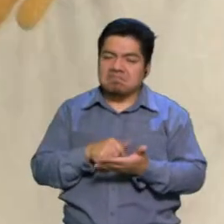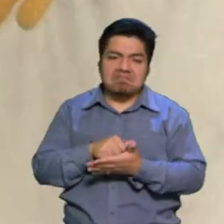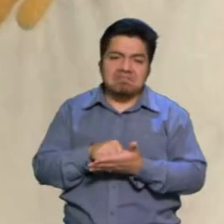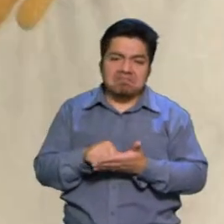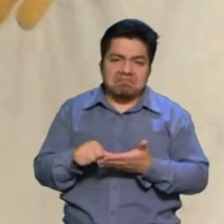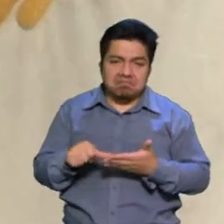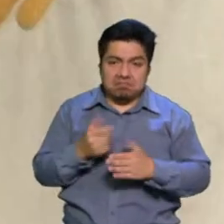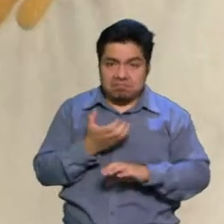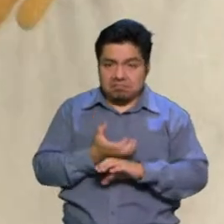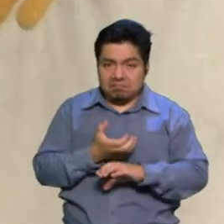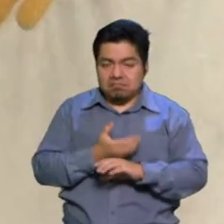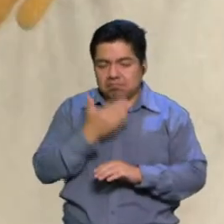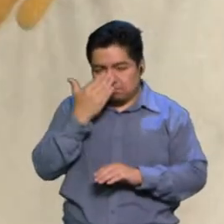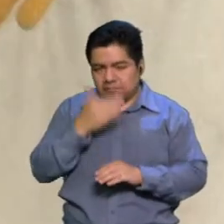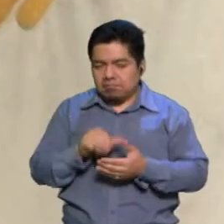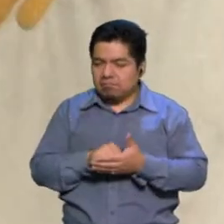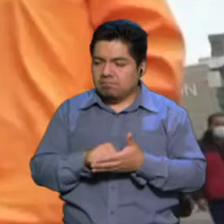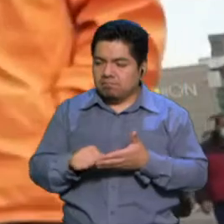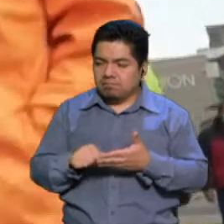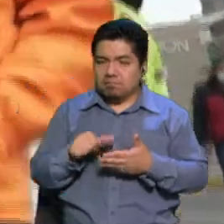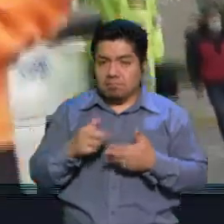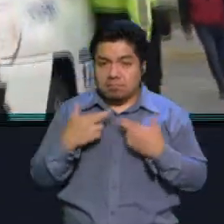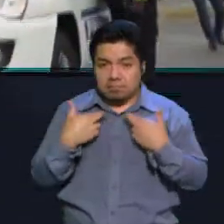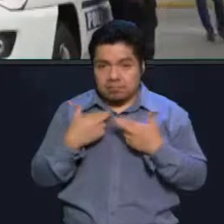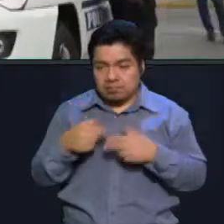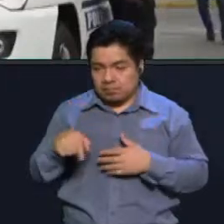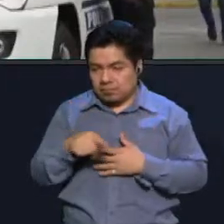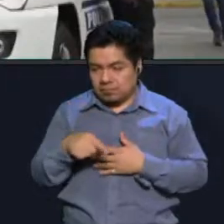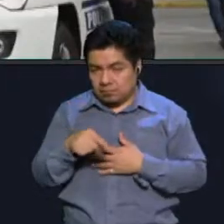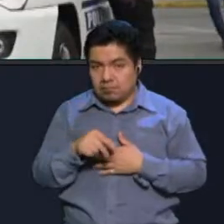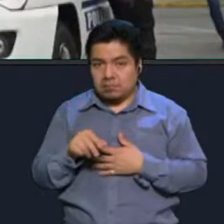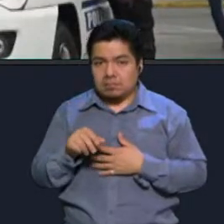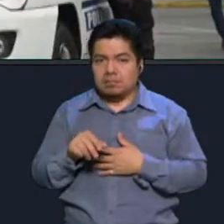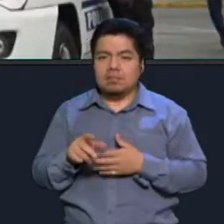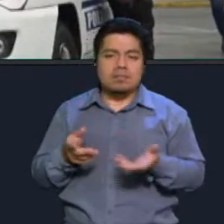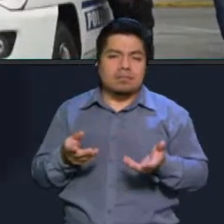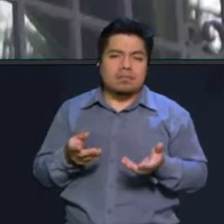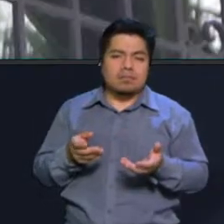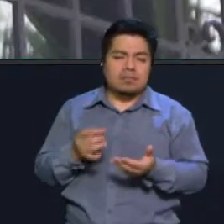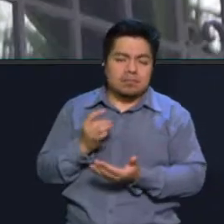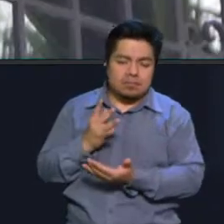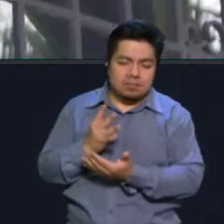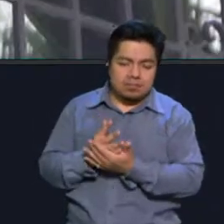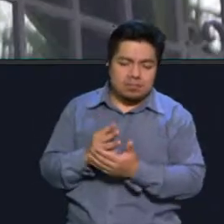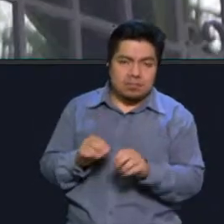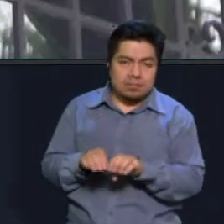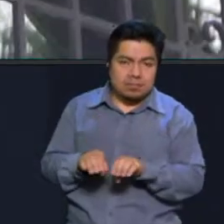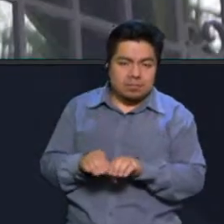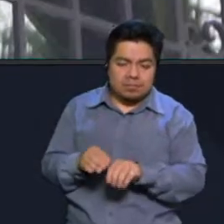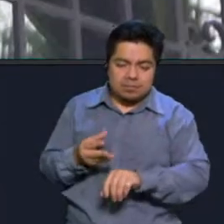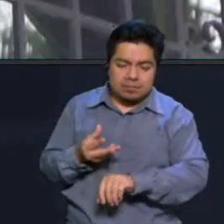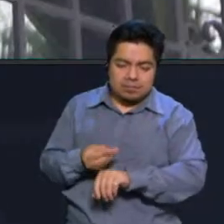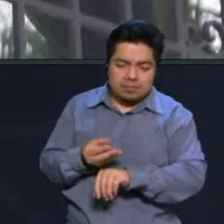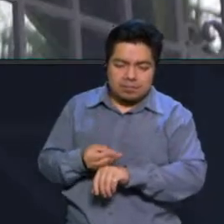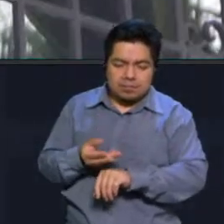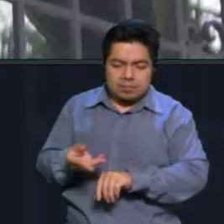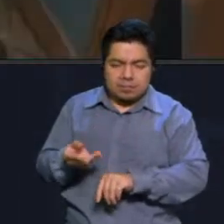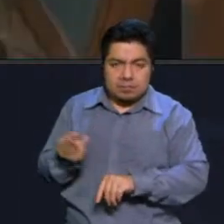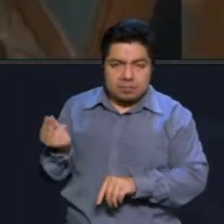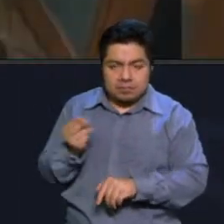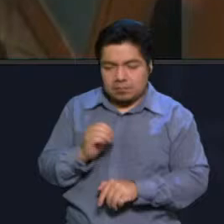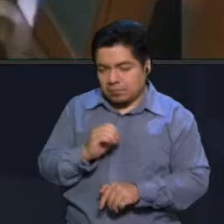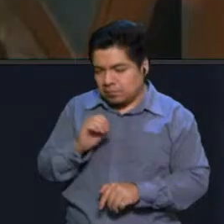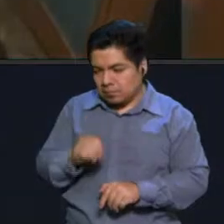que el Consejo de Seguridad de Naciones Unidas es el único órgano cuyas resoluciones tienen carácter